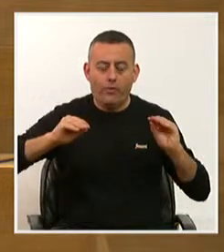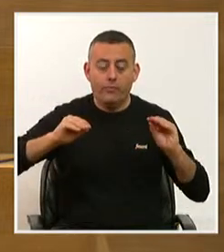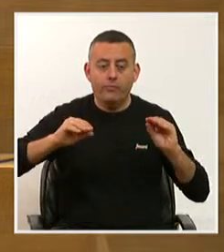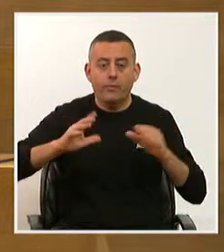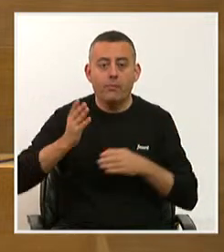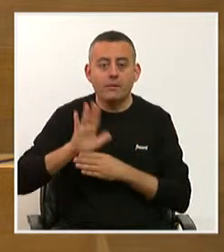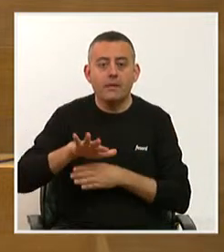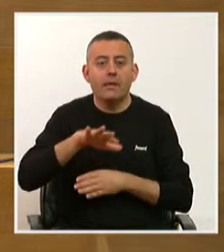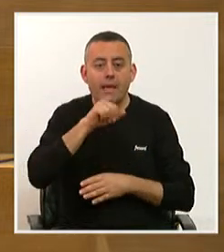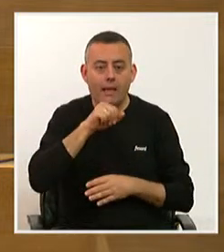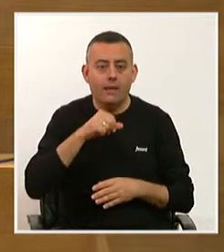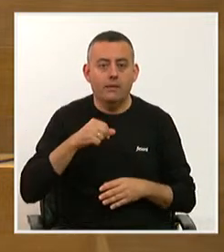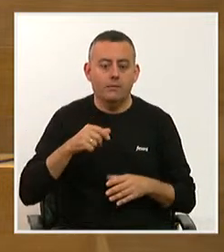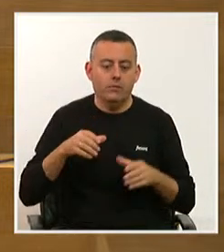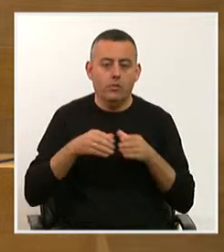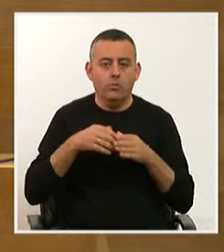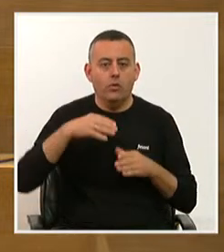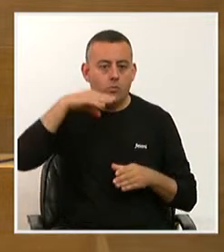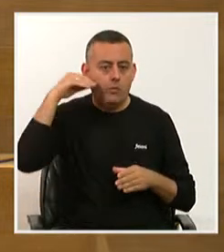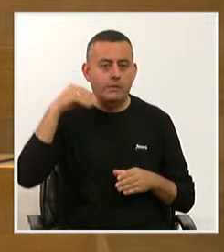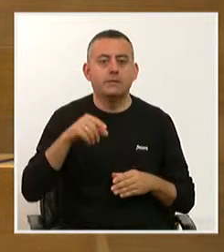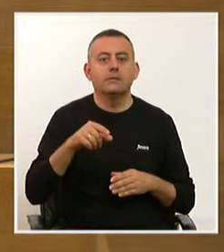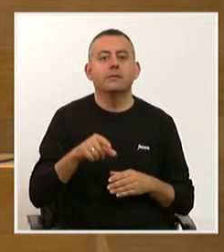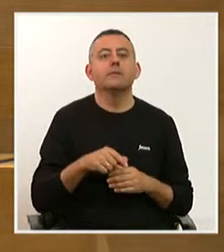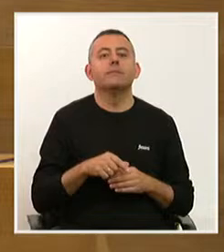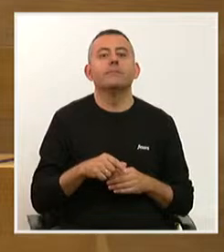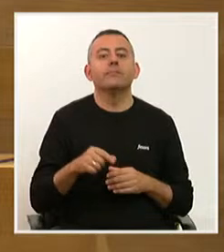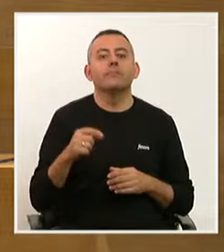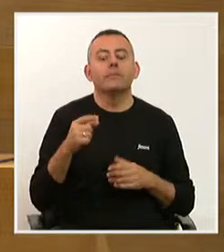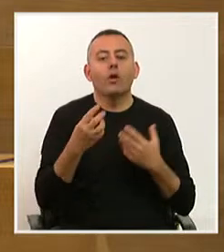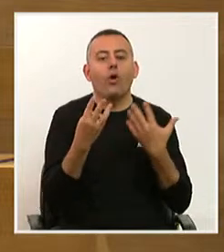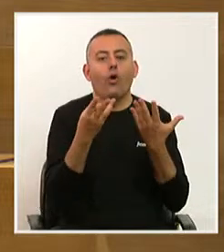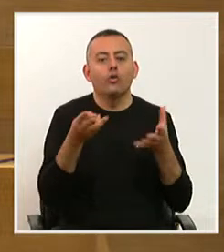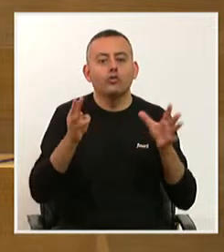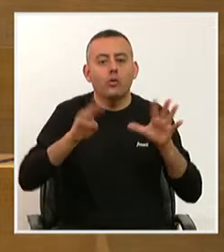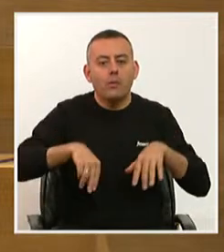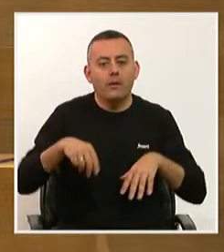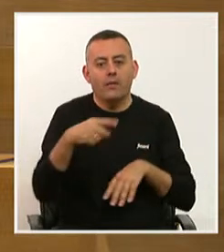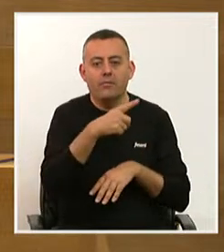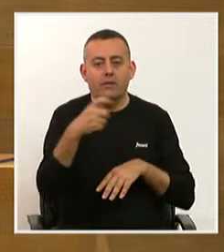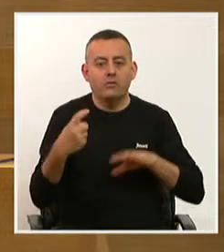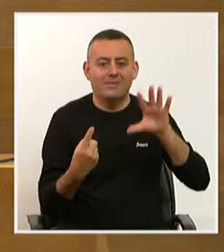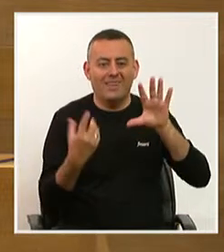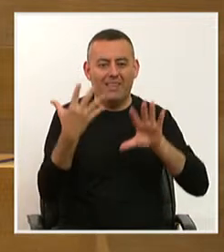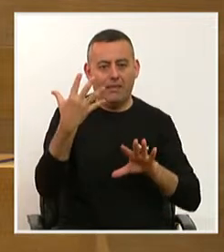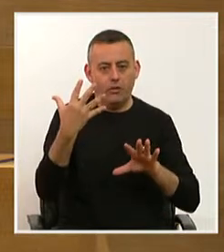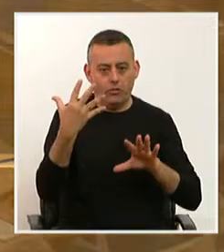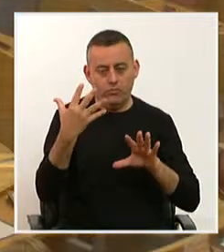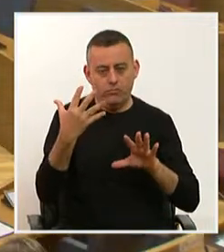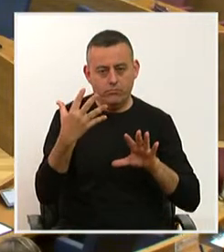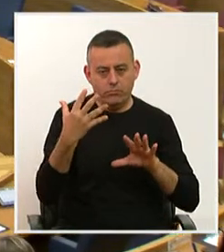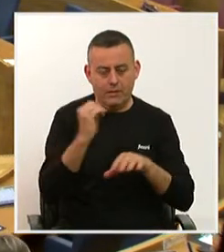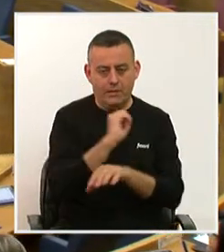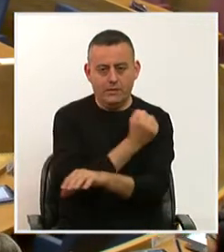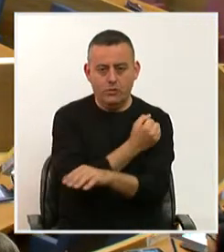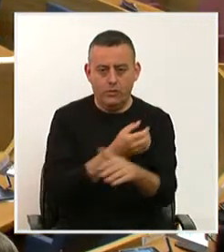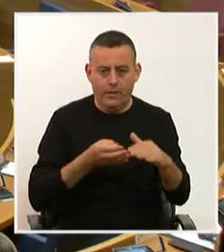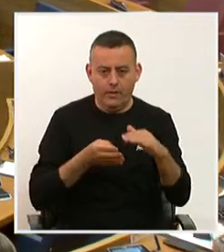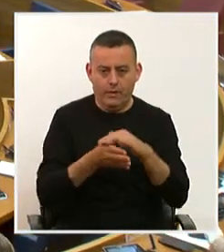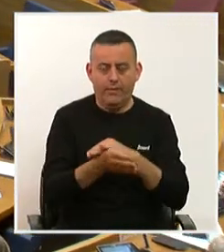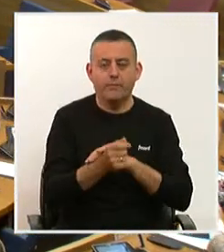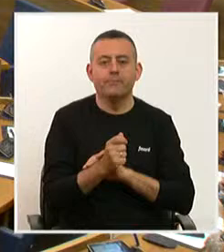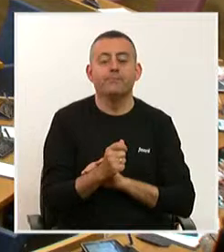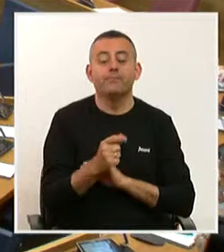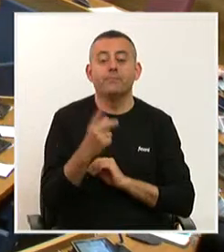parlamentario compromís registro de entrada 865 para la presentación y defensa de la